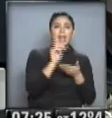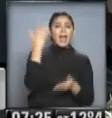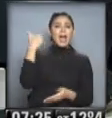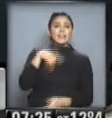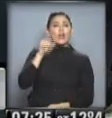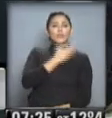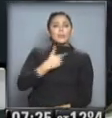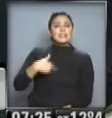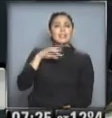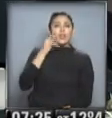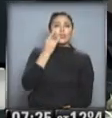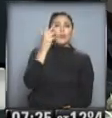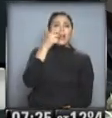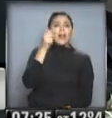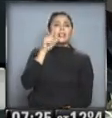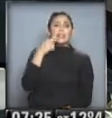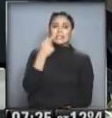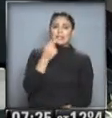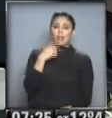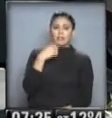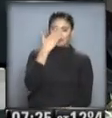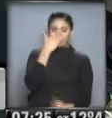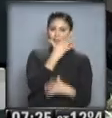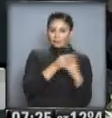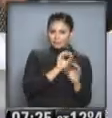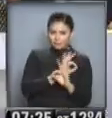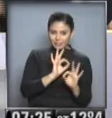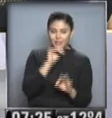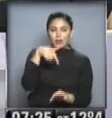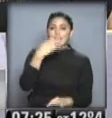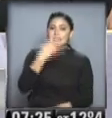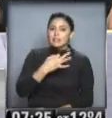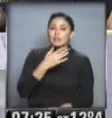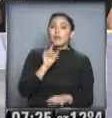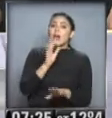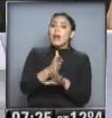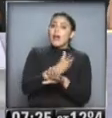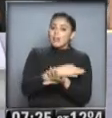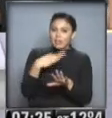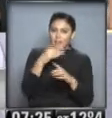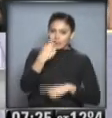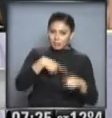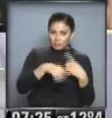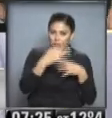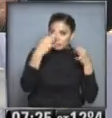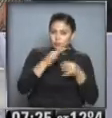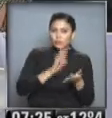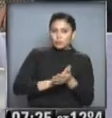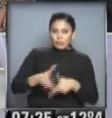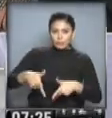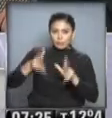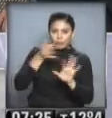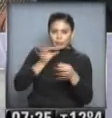entregaron. No, en este caso, quien lleve SEDIN se va a llevar los dólares. Repito, siempre que previamente se haya hecho una operación